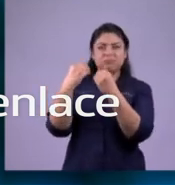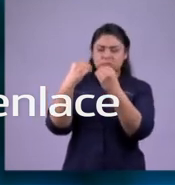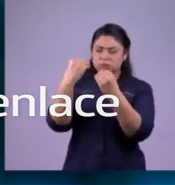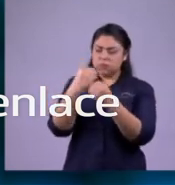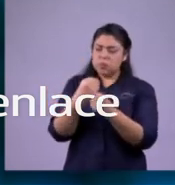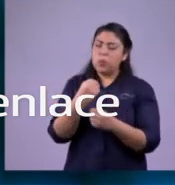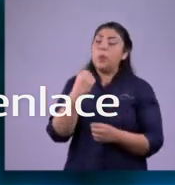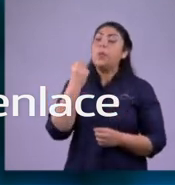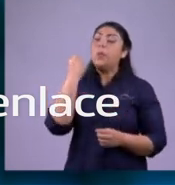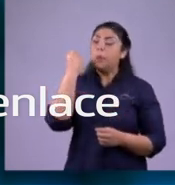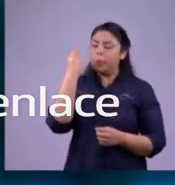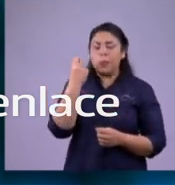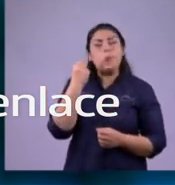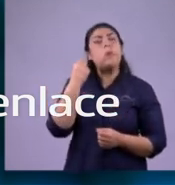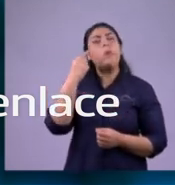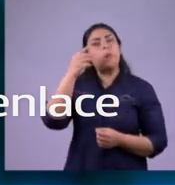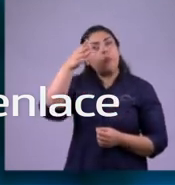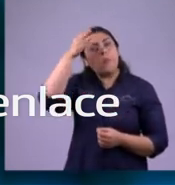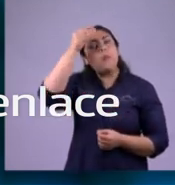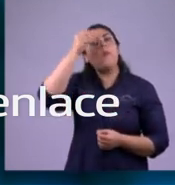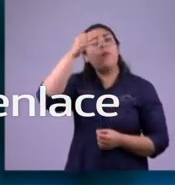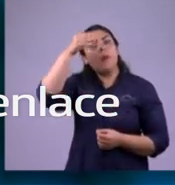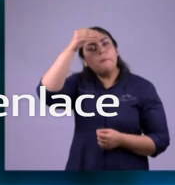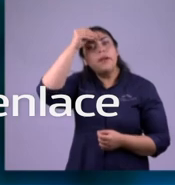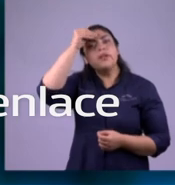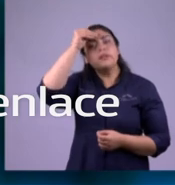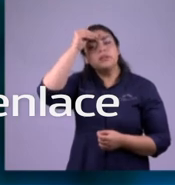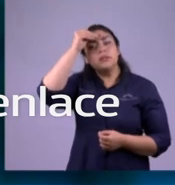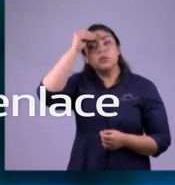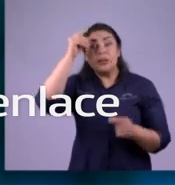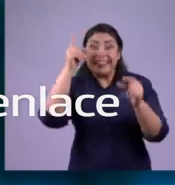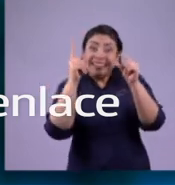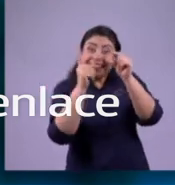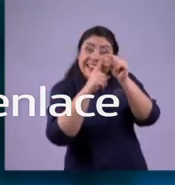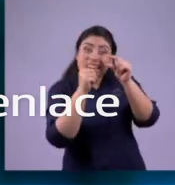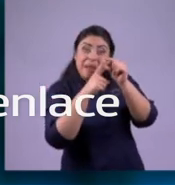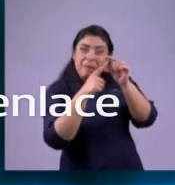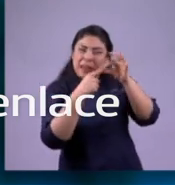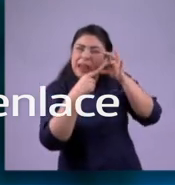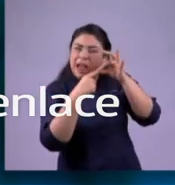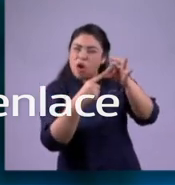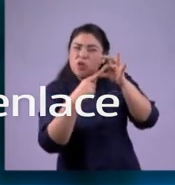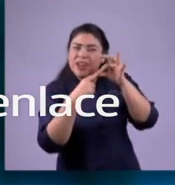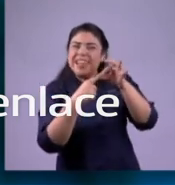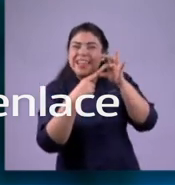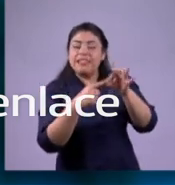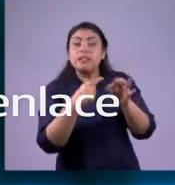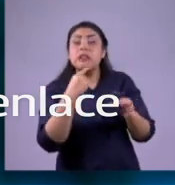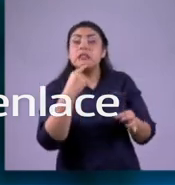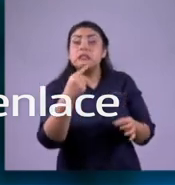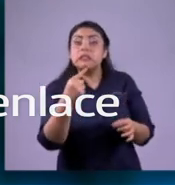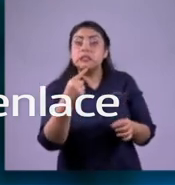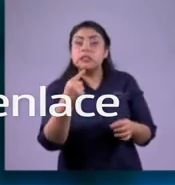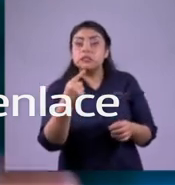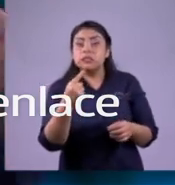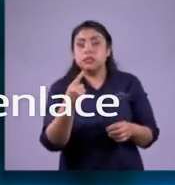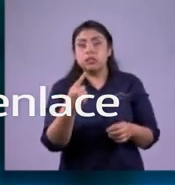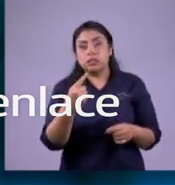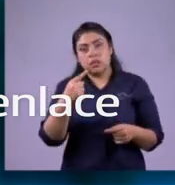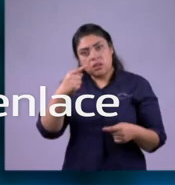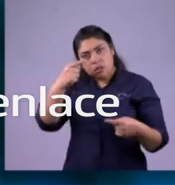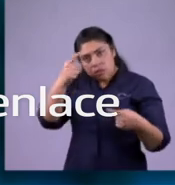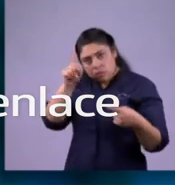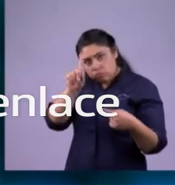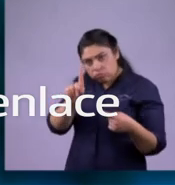lo que estamos aprendiendo y el original dice es poner dos combatientes hostiles